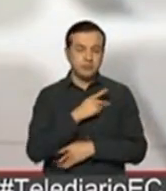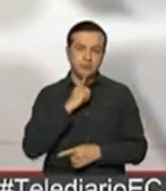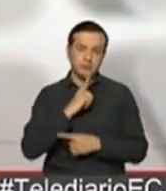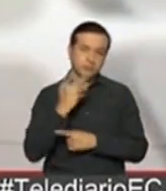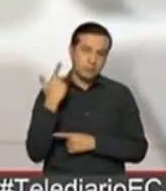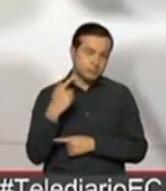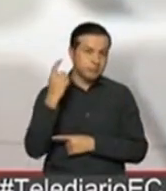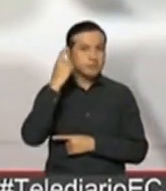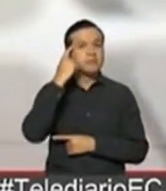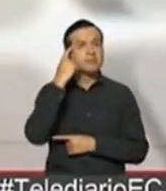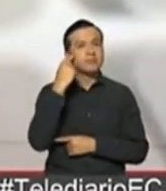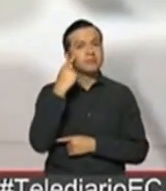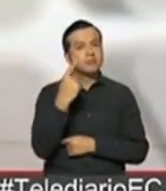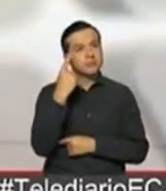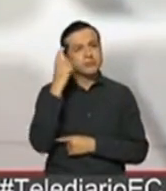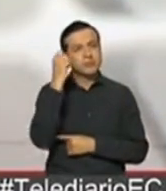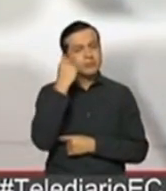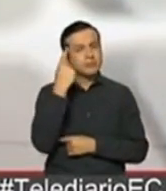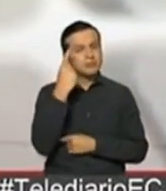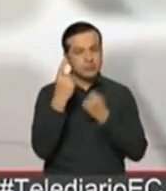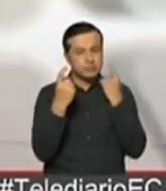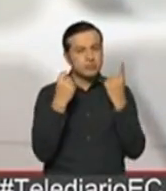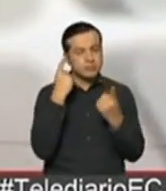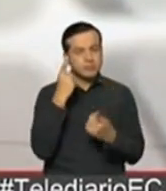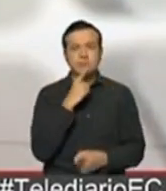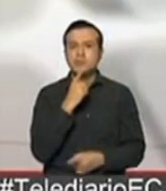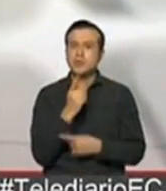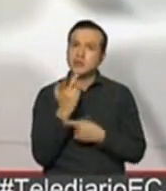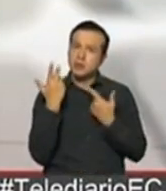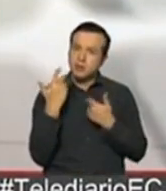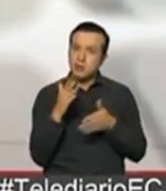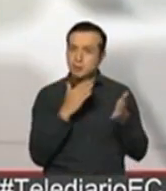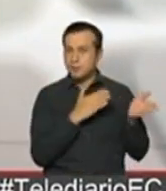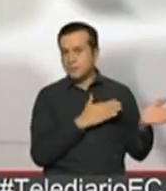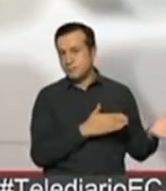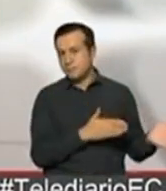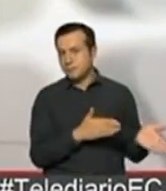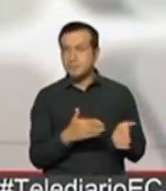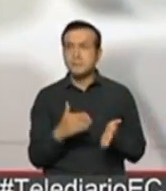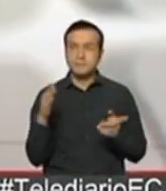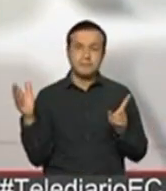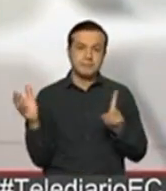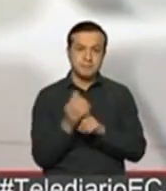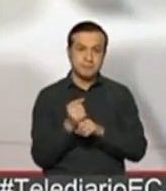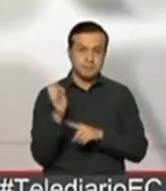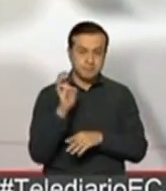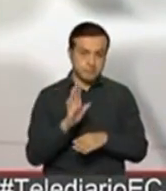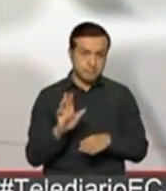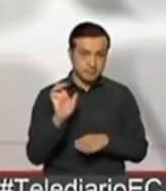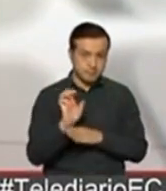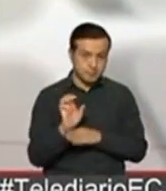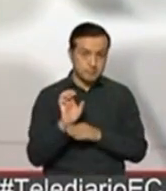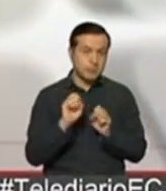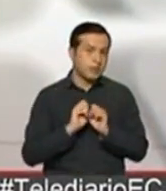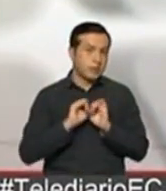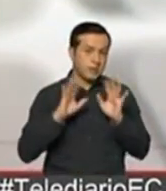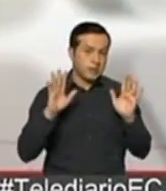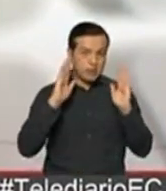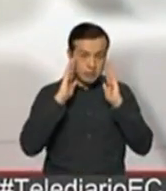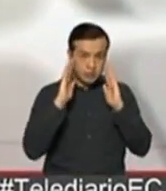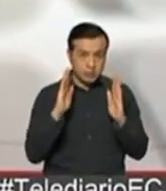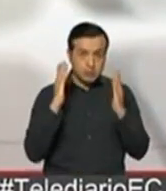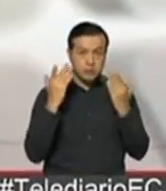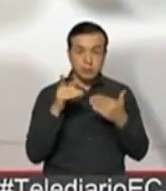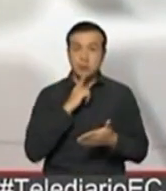para tener una fotografía digamos así lo que está ocurriendo en el país en general para tener